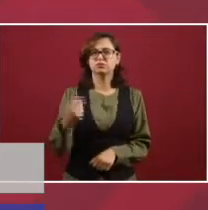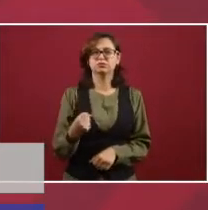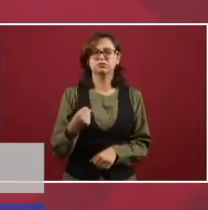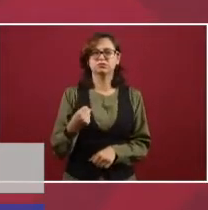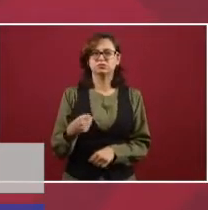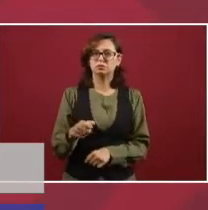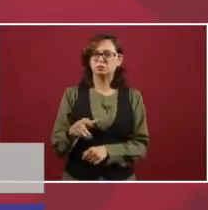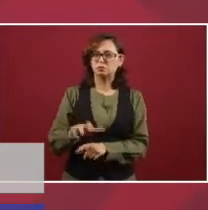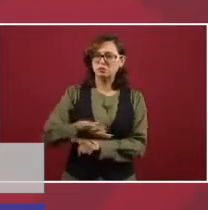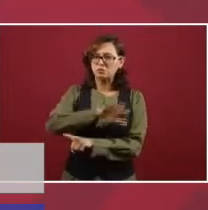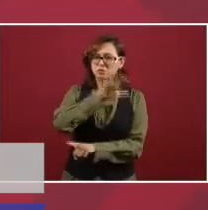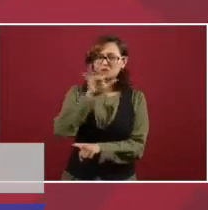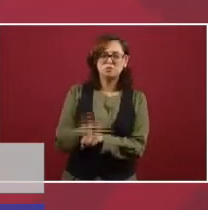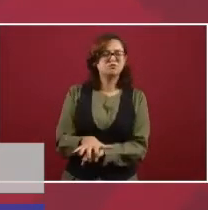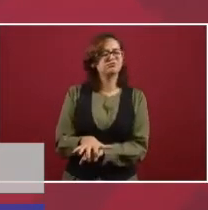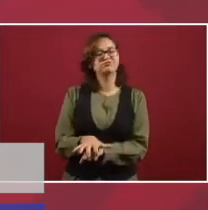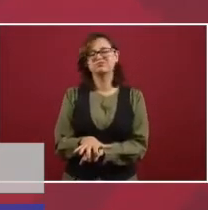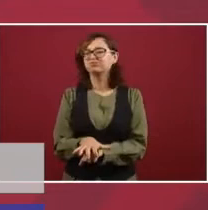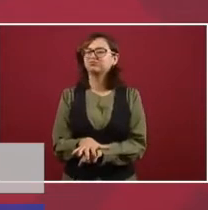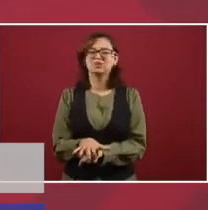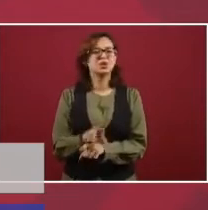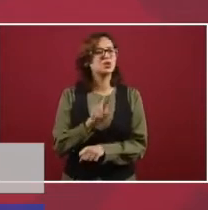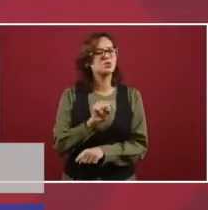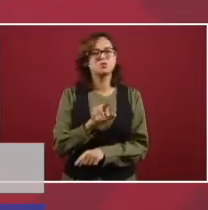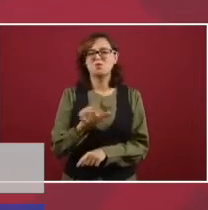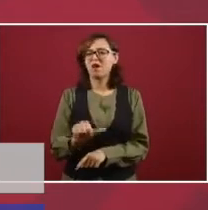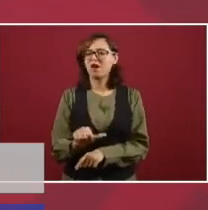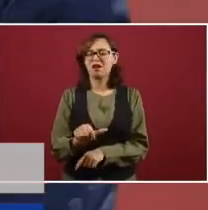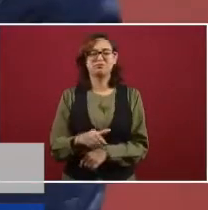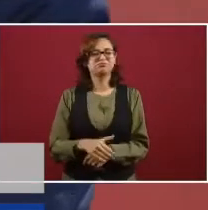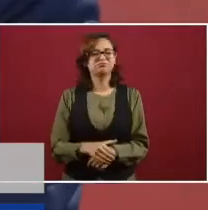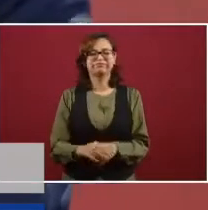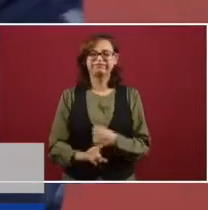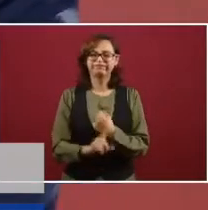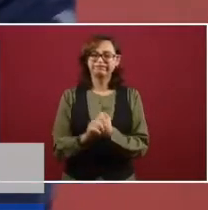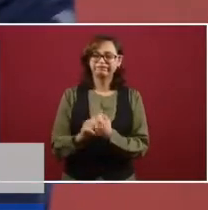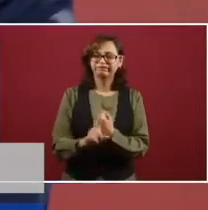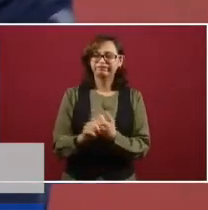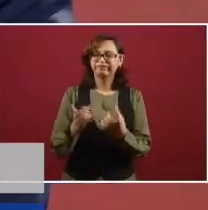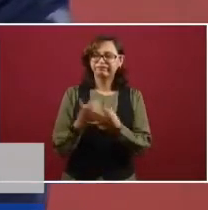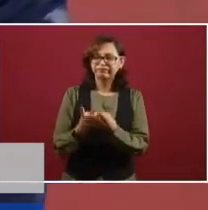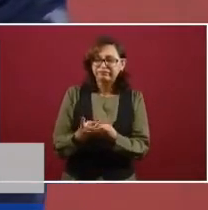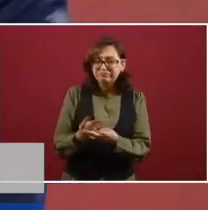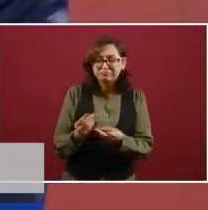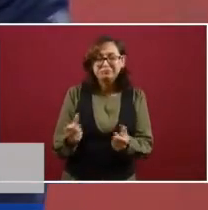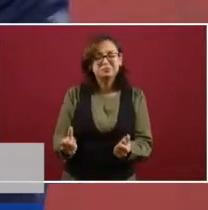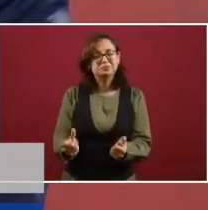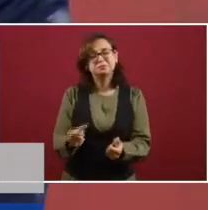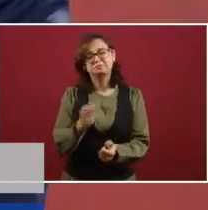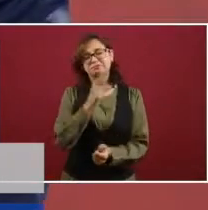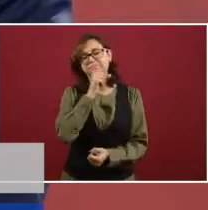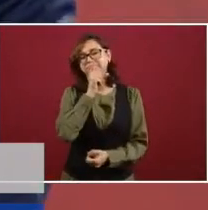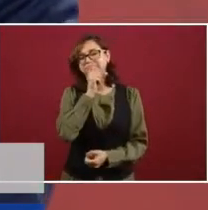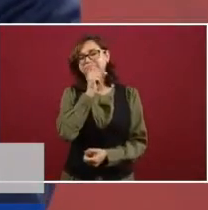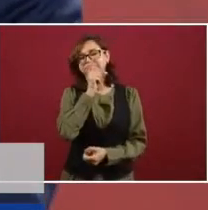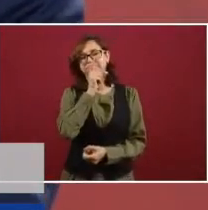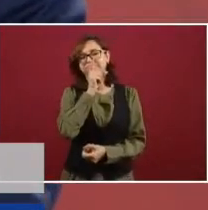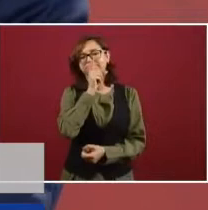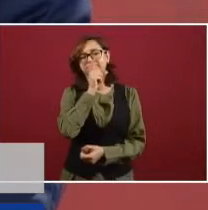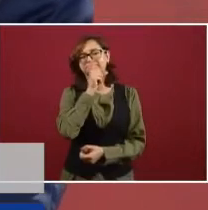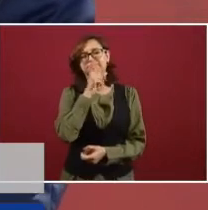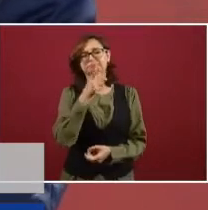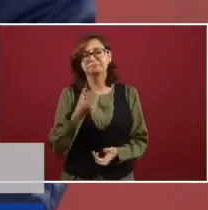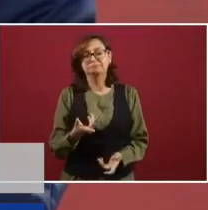México ha quedado relegado. El Estado no tiene más el uso de la fuerza. Se promueve un México en paz y en armonía. Nunca más la represión